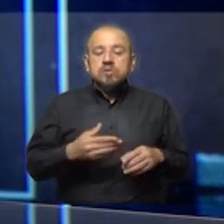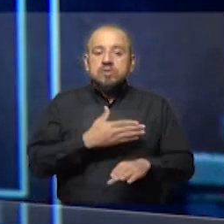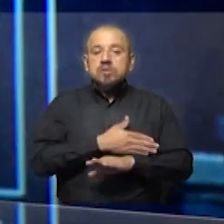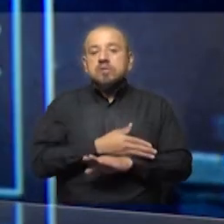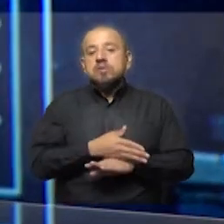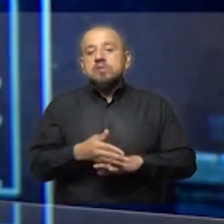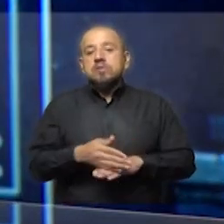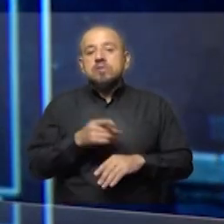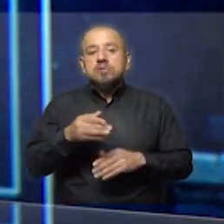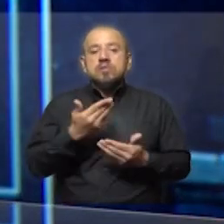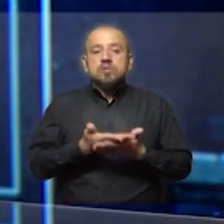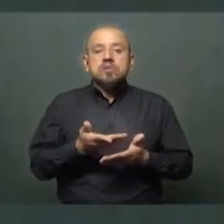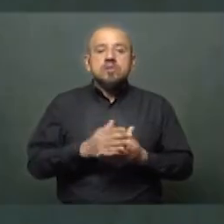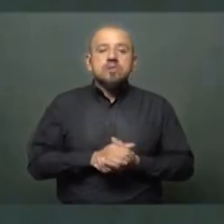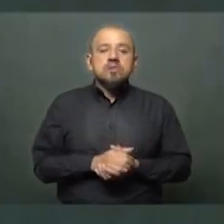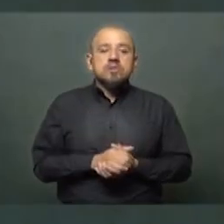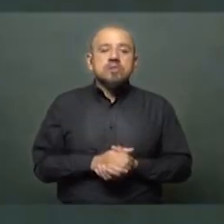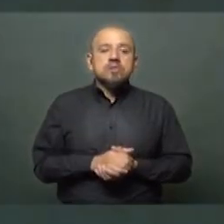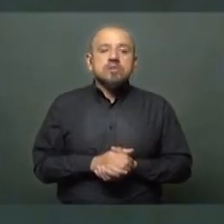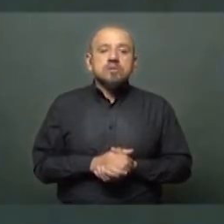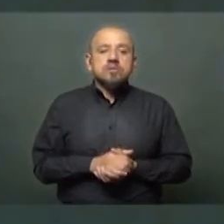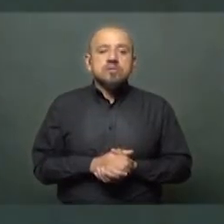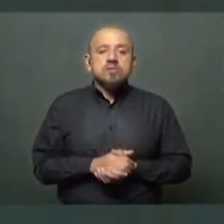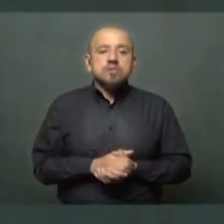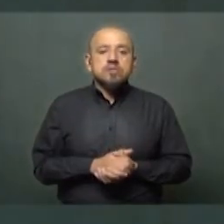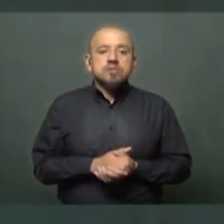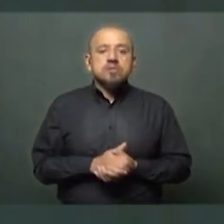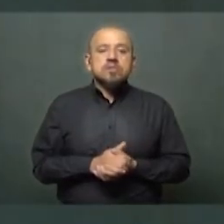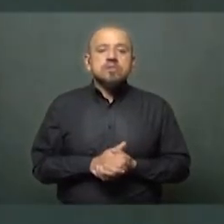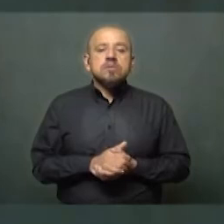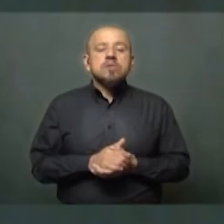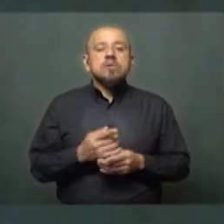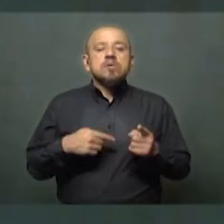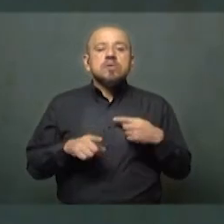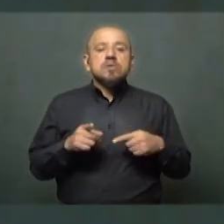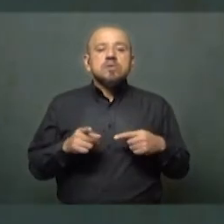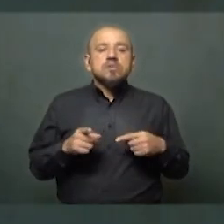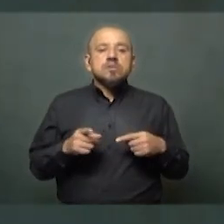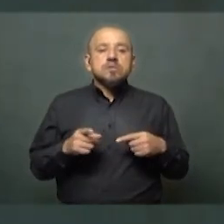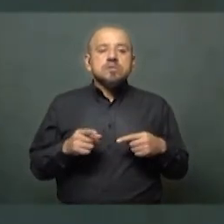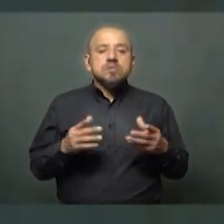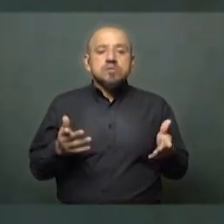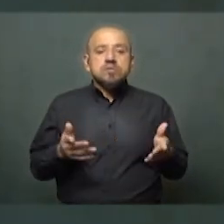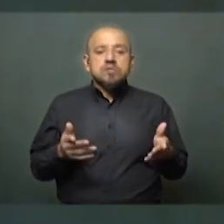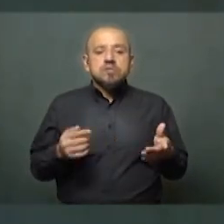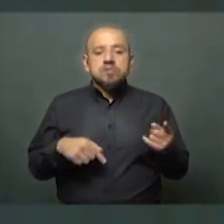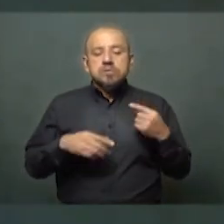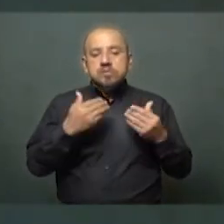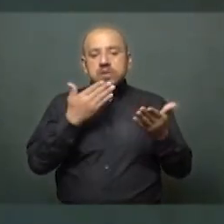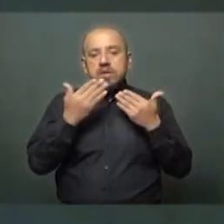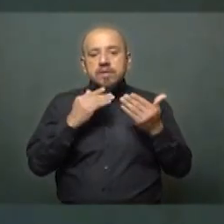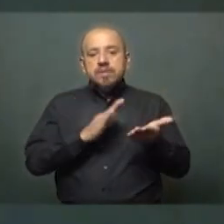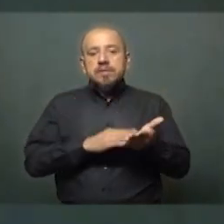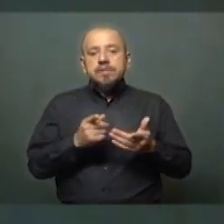consecuencias de esta propuesta Marina en un minuto porque tenemos que ir cerrando este bloque pero han cerrado hablando justamente